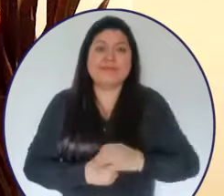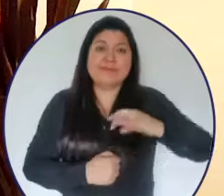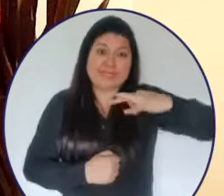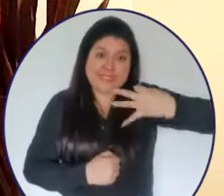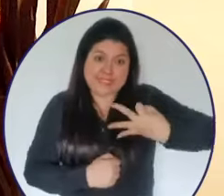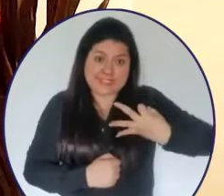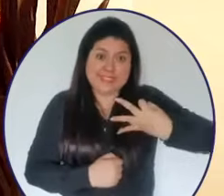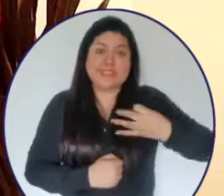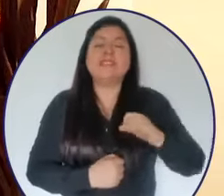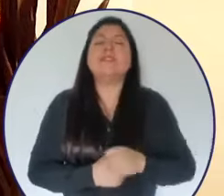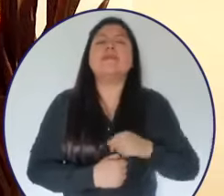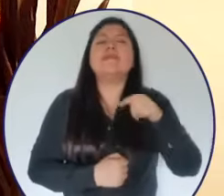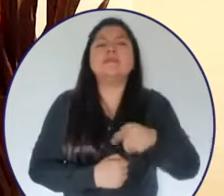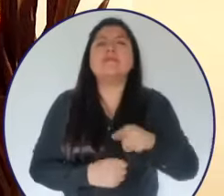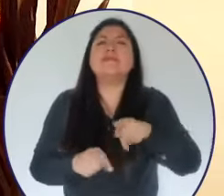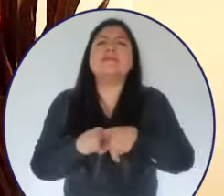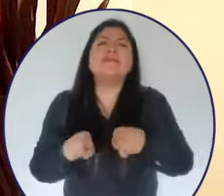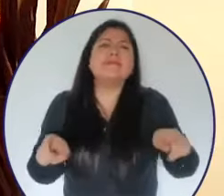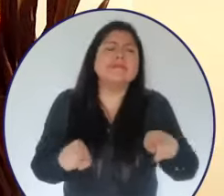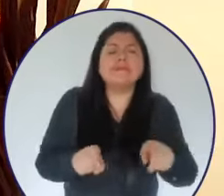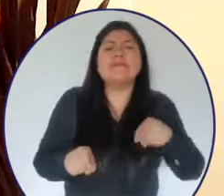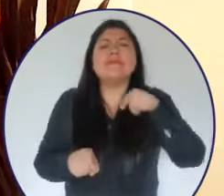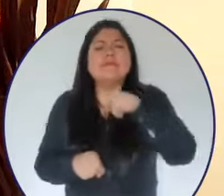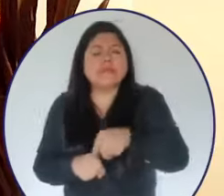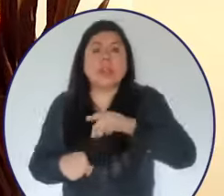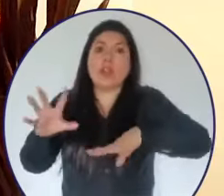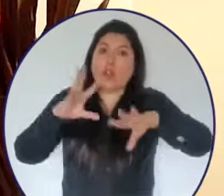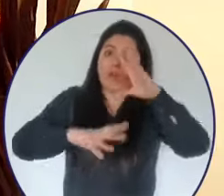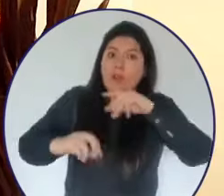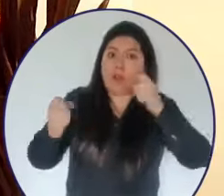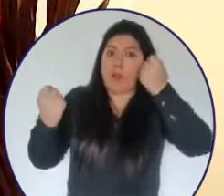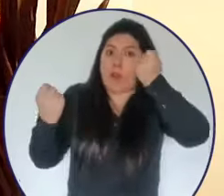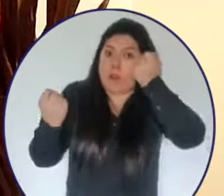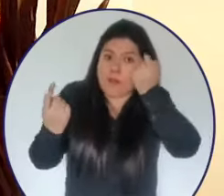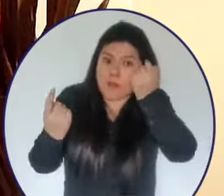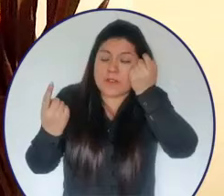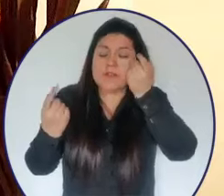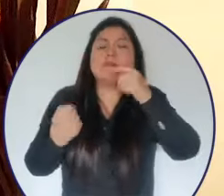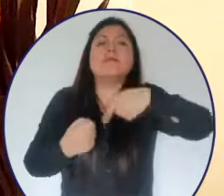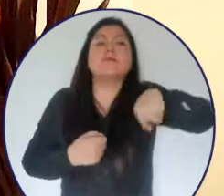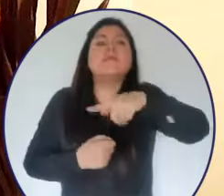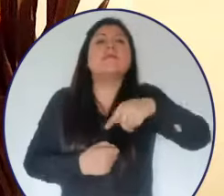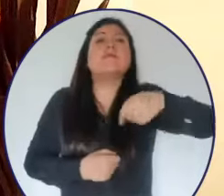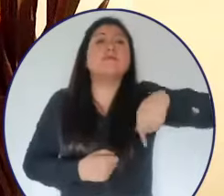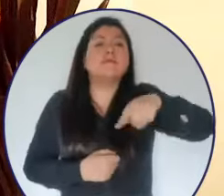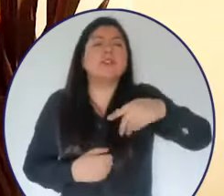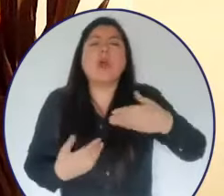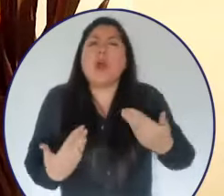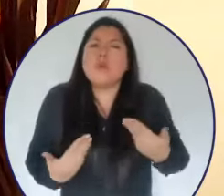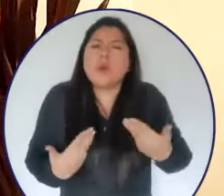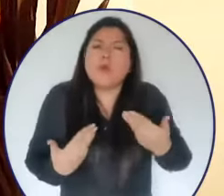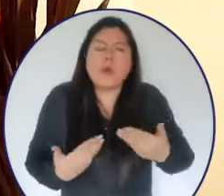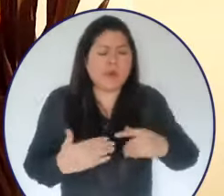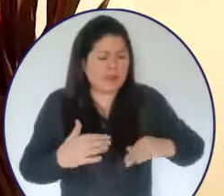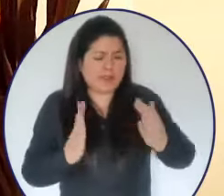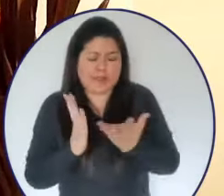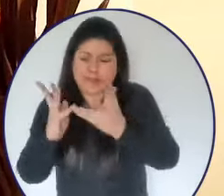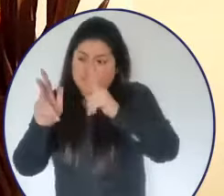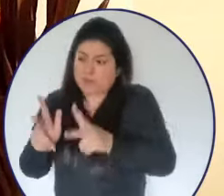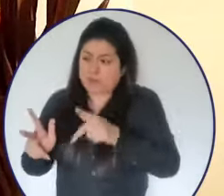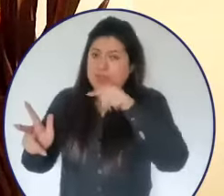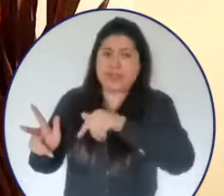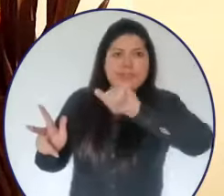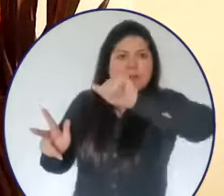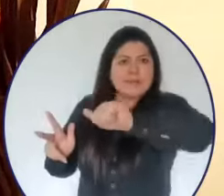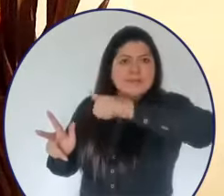crean experiencias significativas en el aula. El tercer principio, múltiples formas de implicación o de